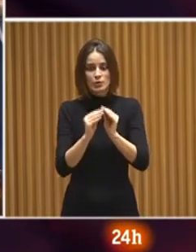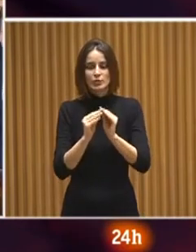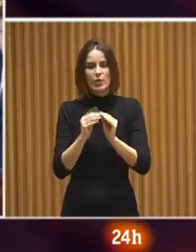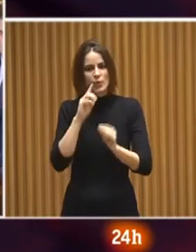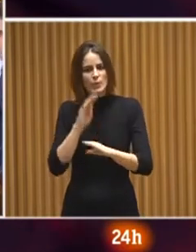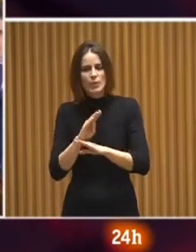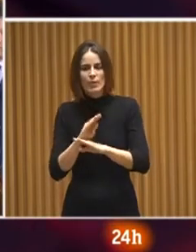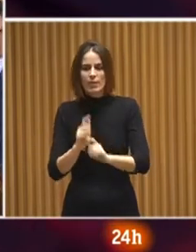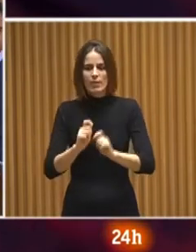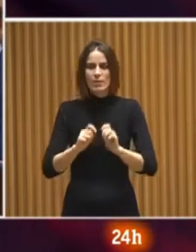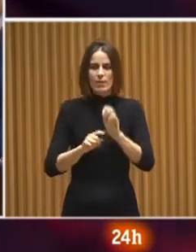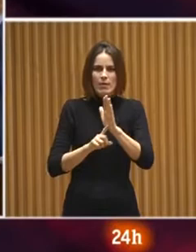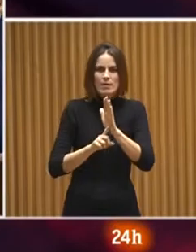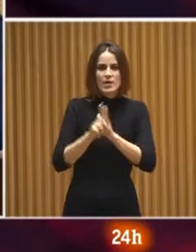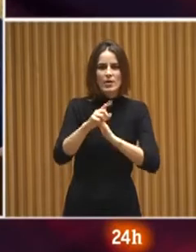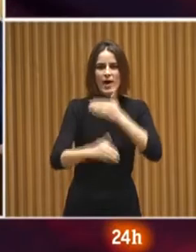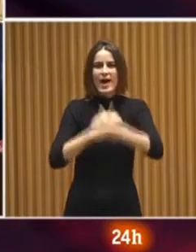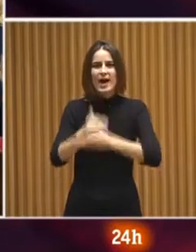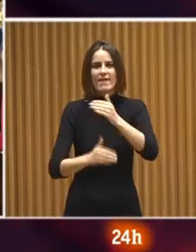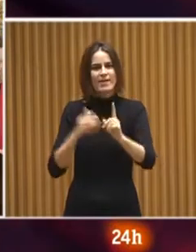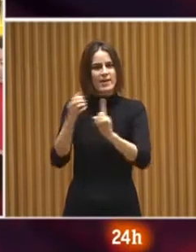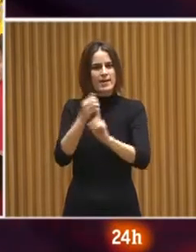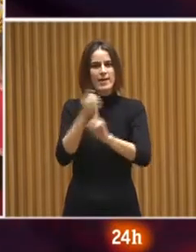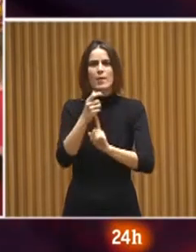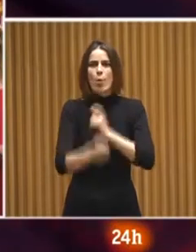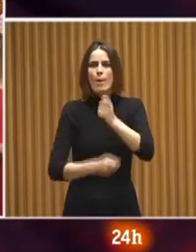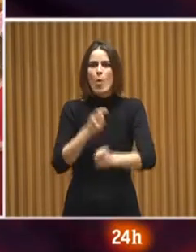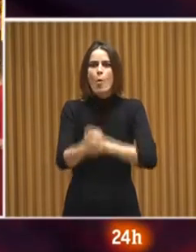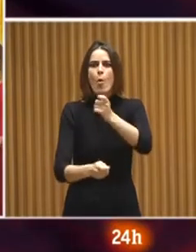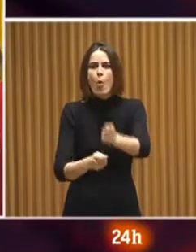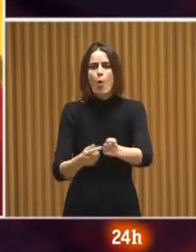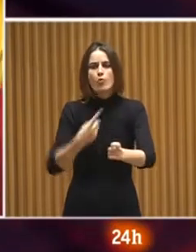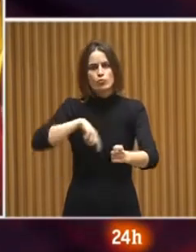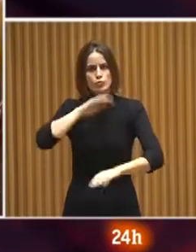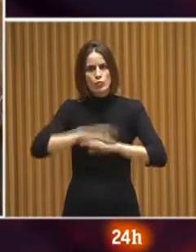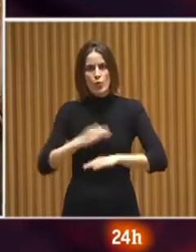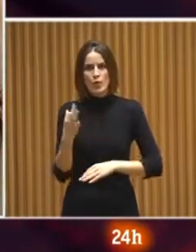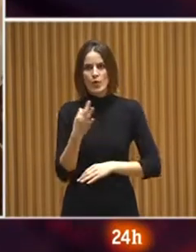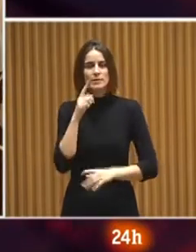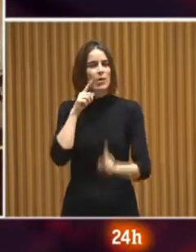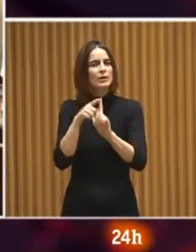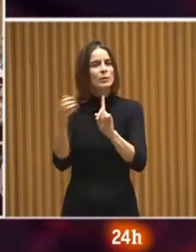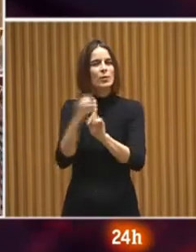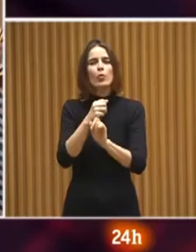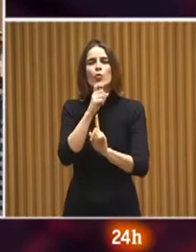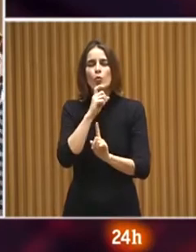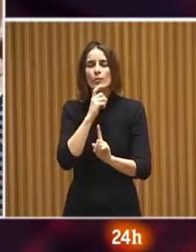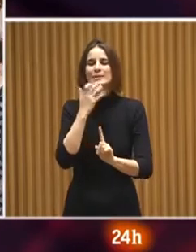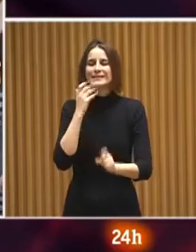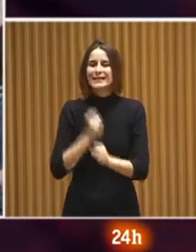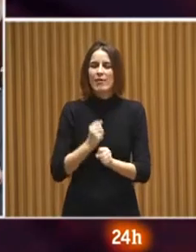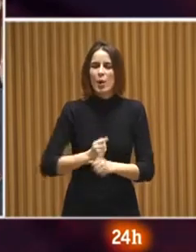progresivo alcance. Determinados objetivos solo se consiguen mediante el trabajo constante y esforzado de